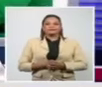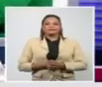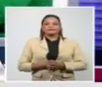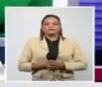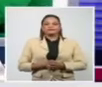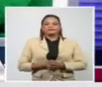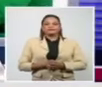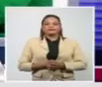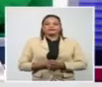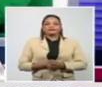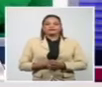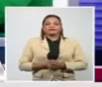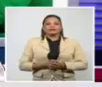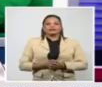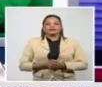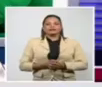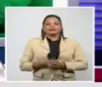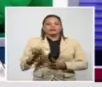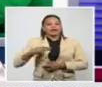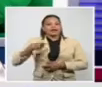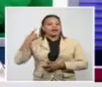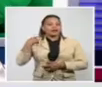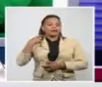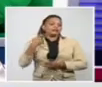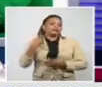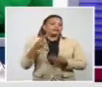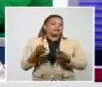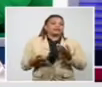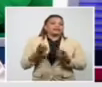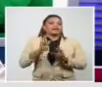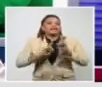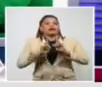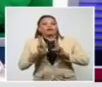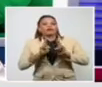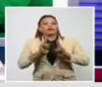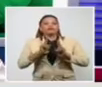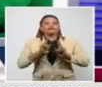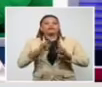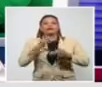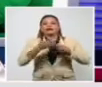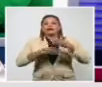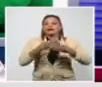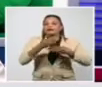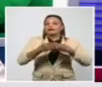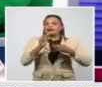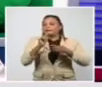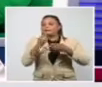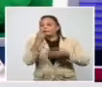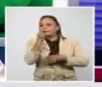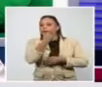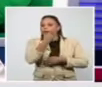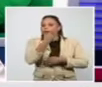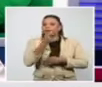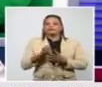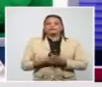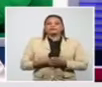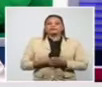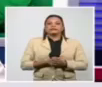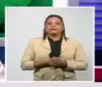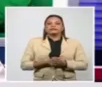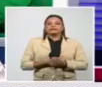de acuerdo al número de muestras procesadas y de acuerdo al número de pacientes diagnosticados, pues